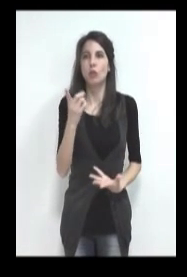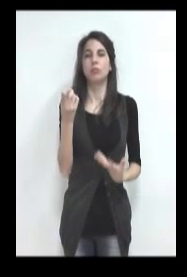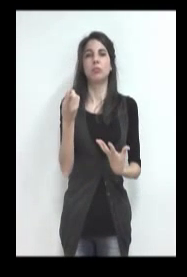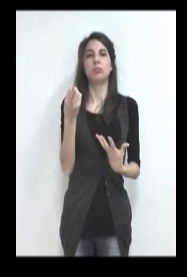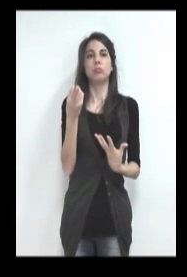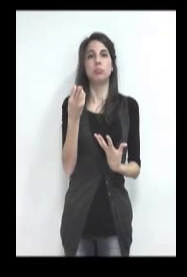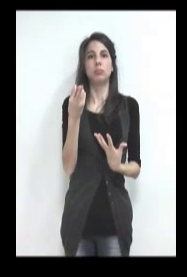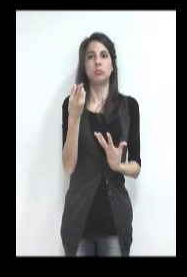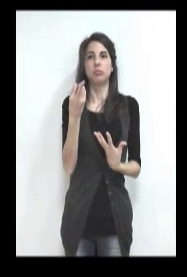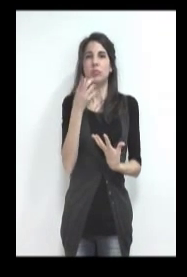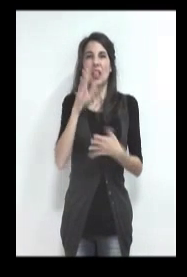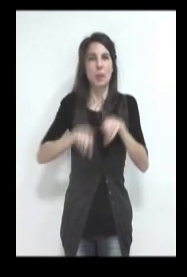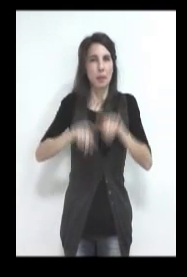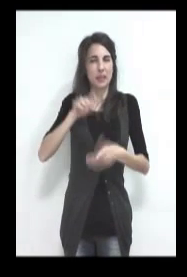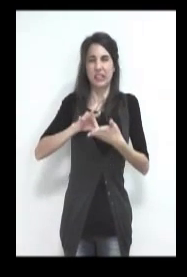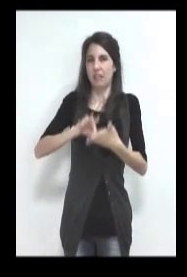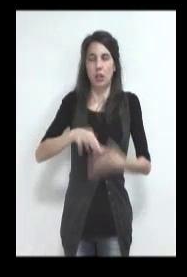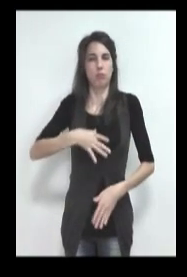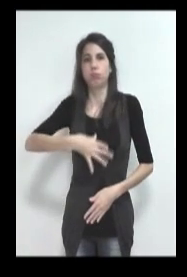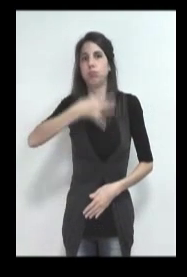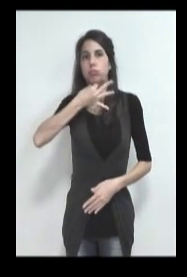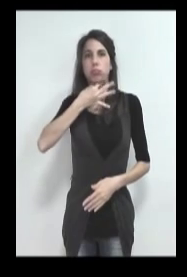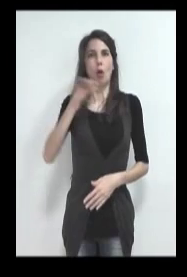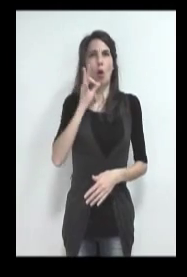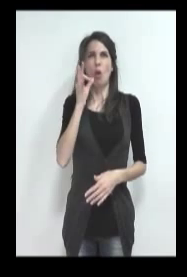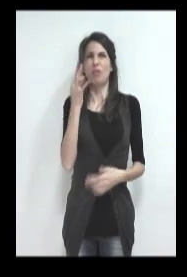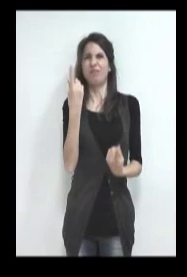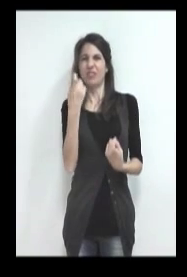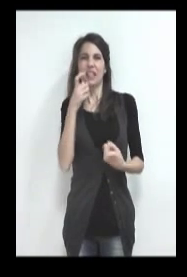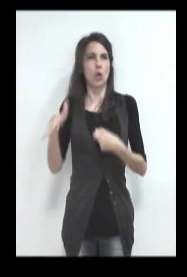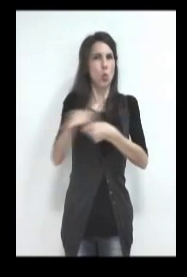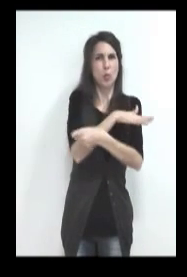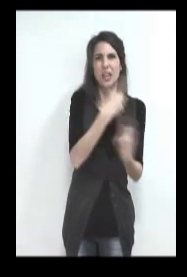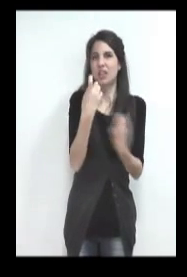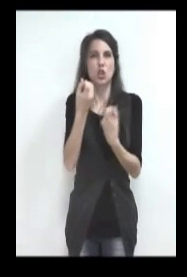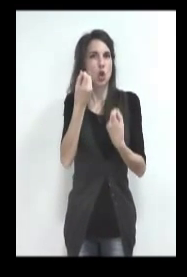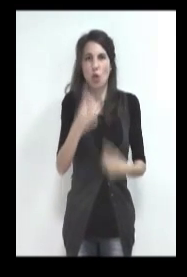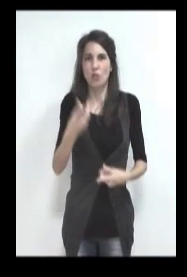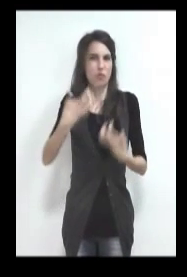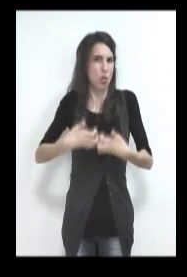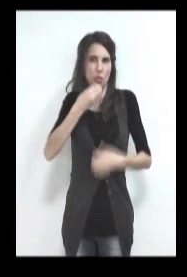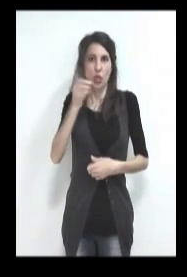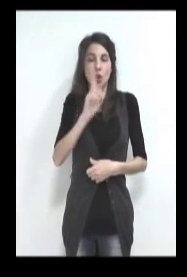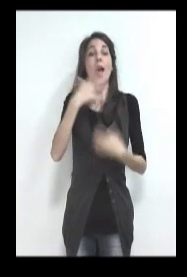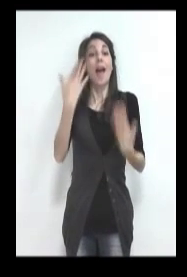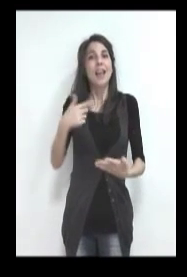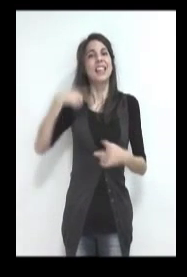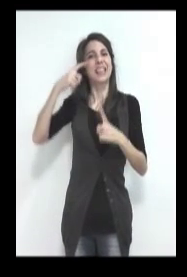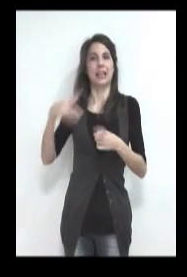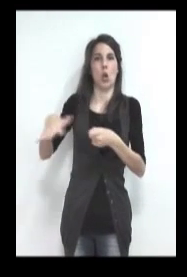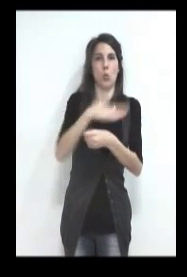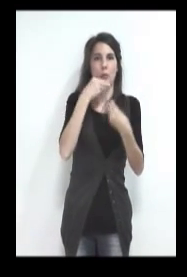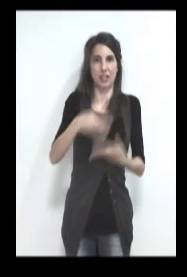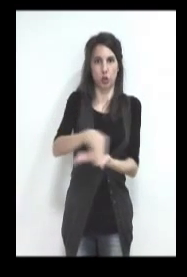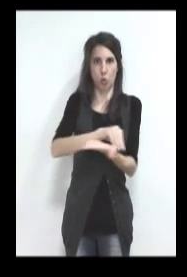de servicio que esté saturado, que esté mal dimensionado, que no funcione bien. Van a atacar ahí para intentar solucionarlo, y además